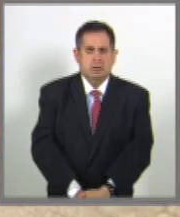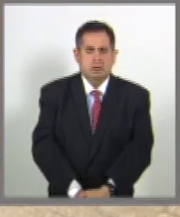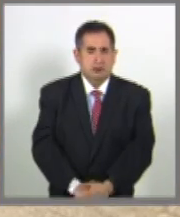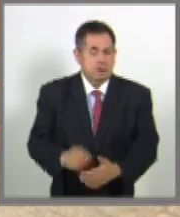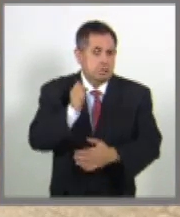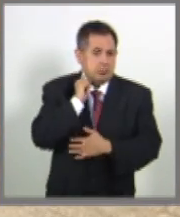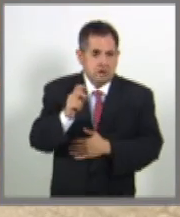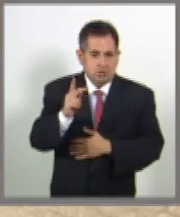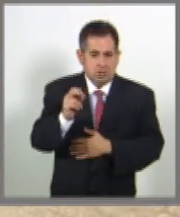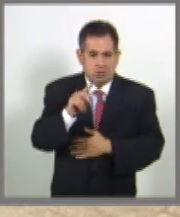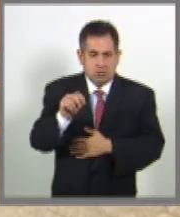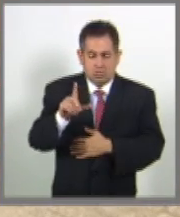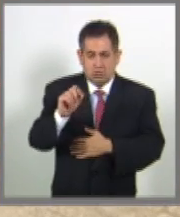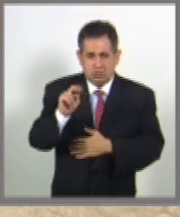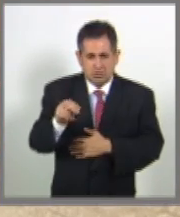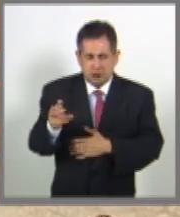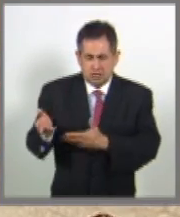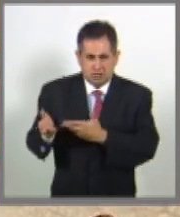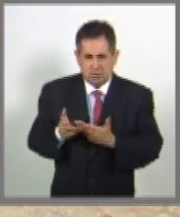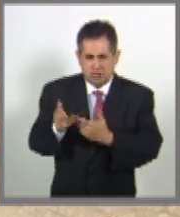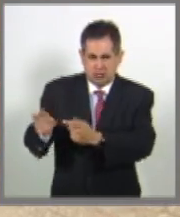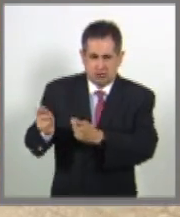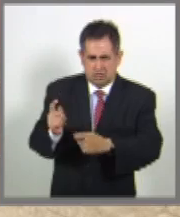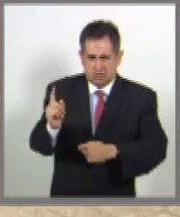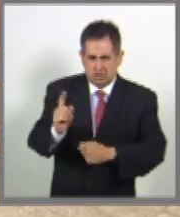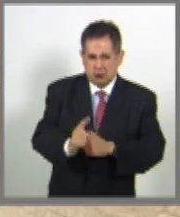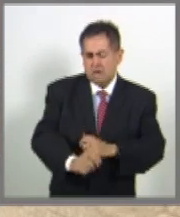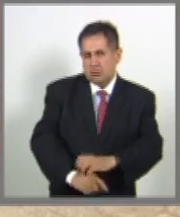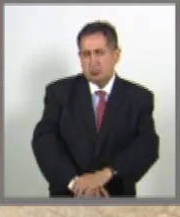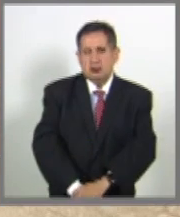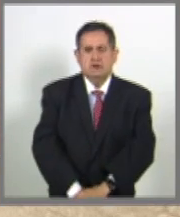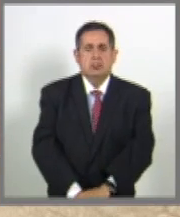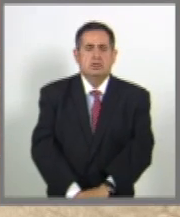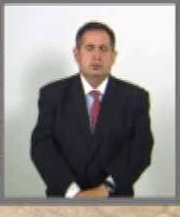Senador Pozos Lanz, en uso de la tribuna.